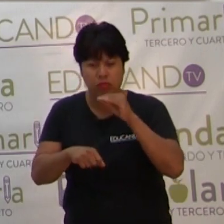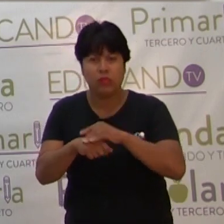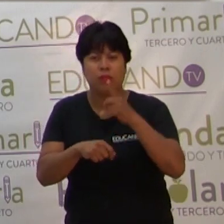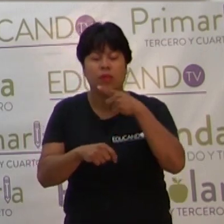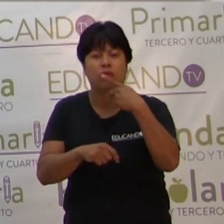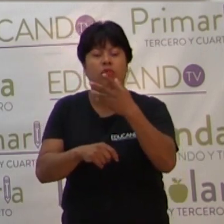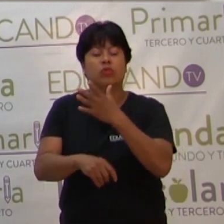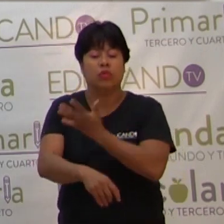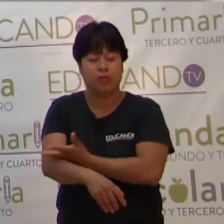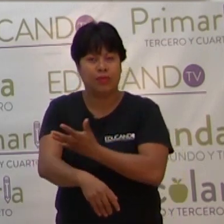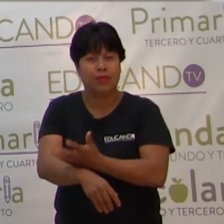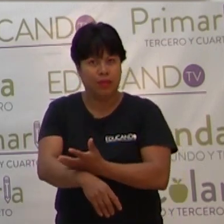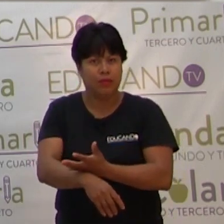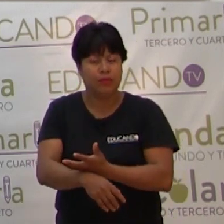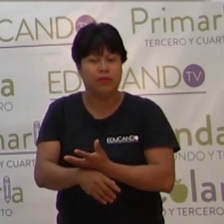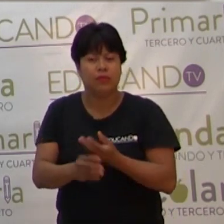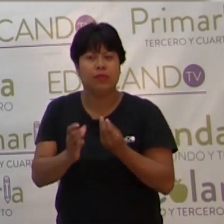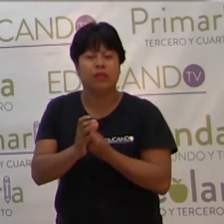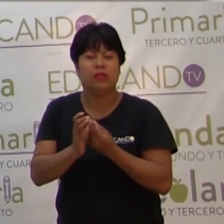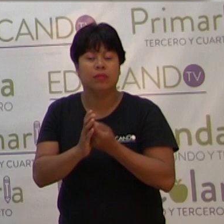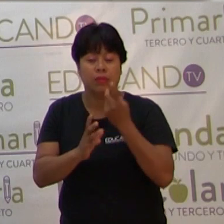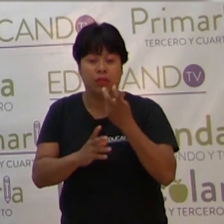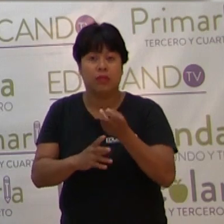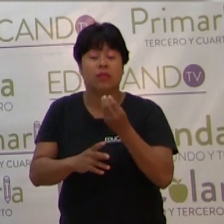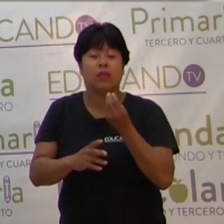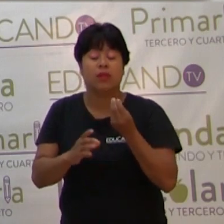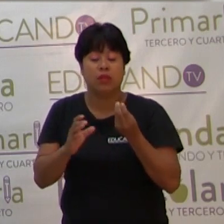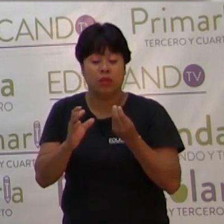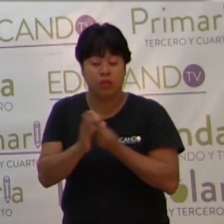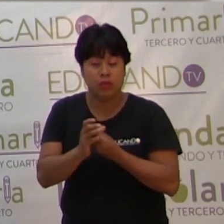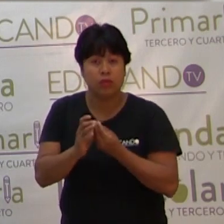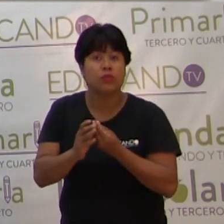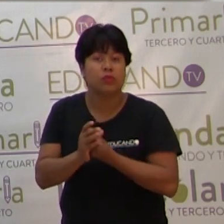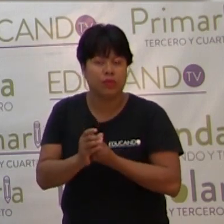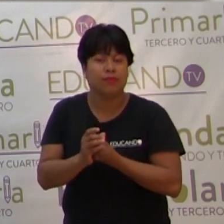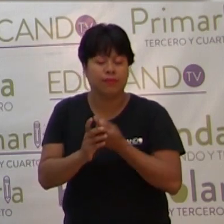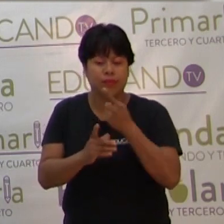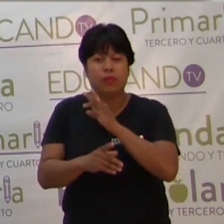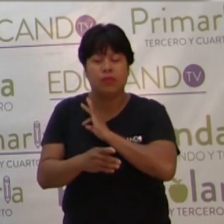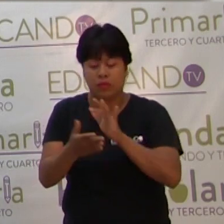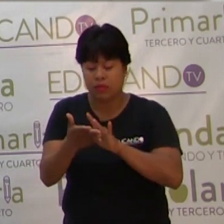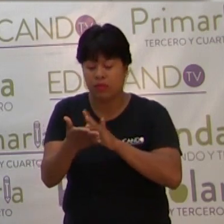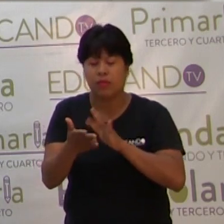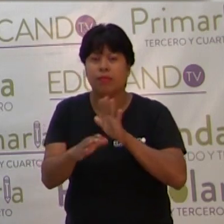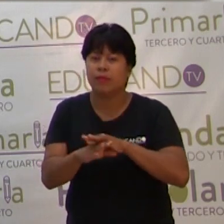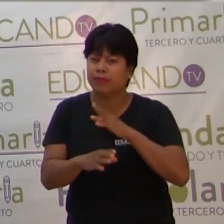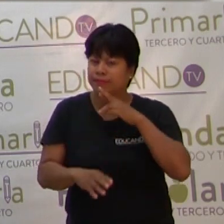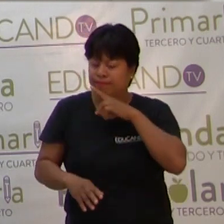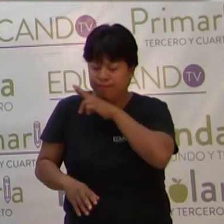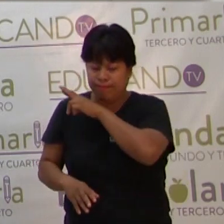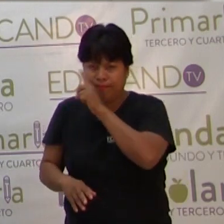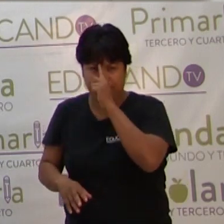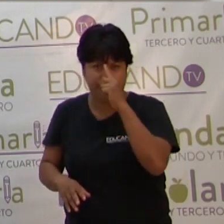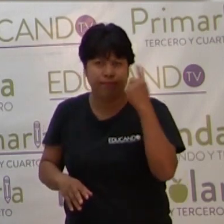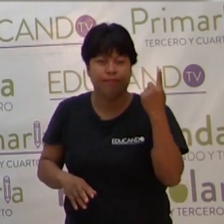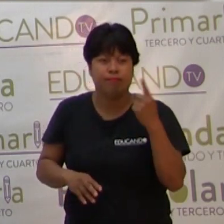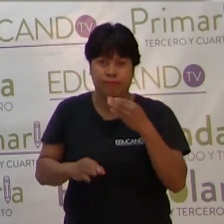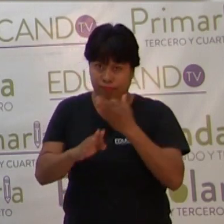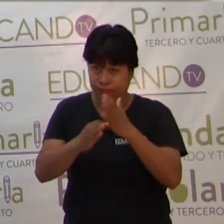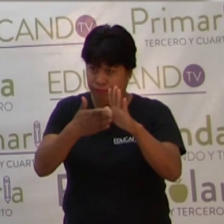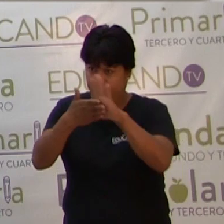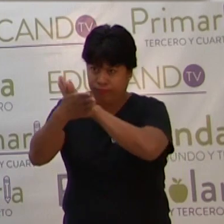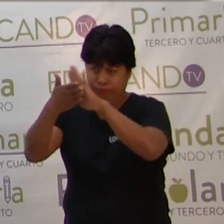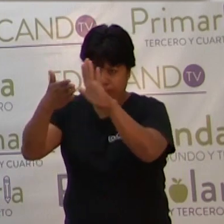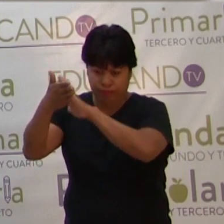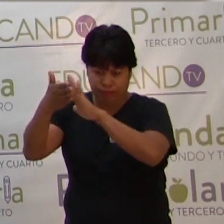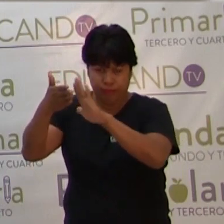tus compañeros para la utilización de la calculadora en un ejemplo más práctico? Bueno, voy a borrar esto.